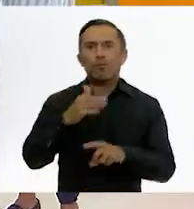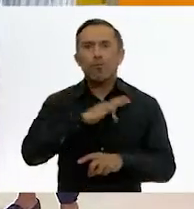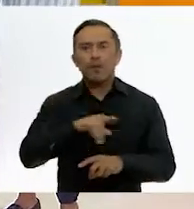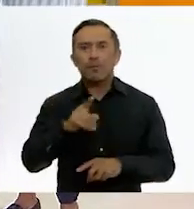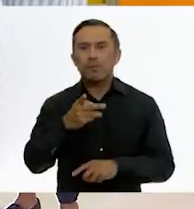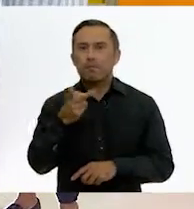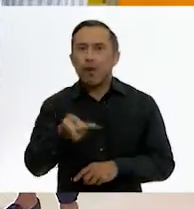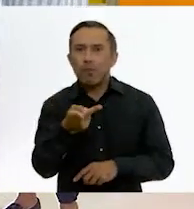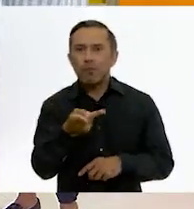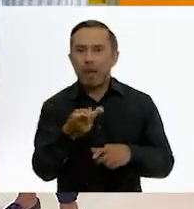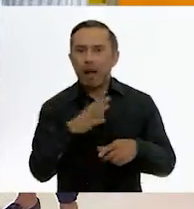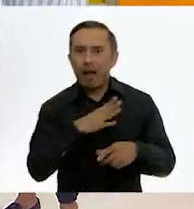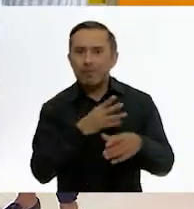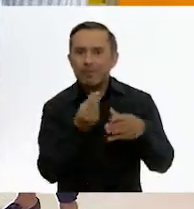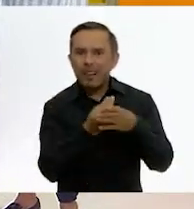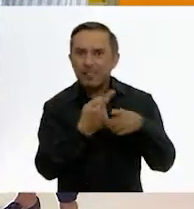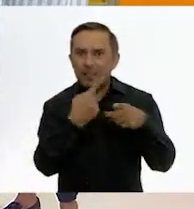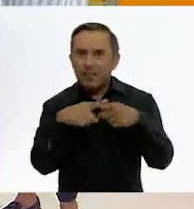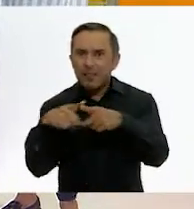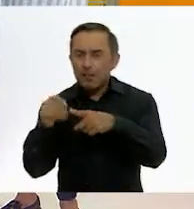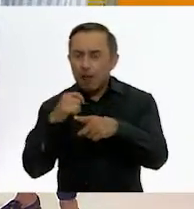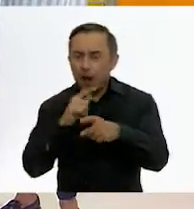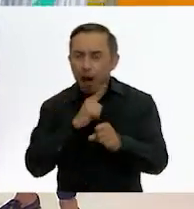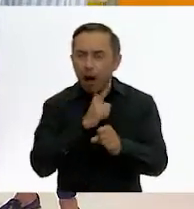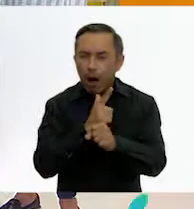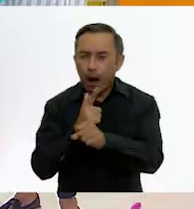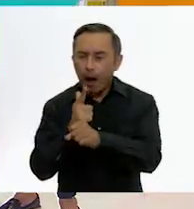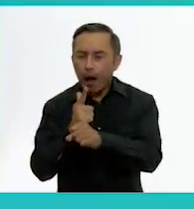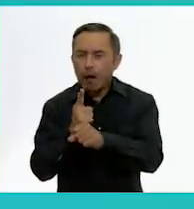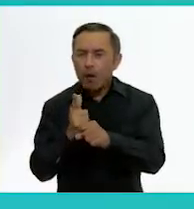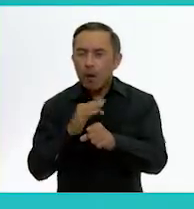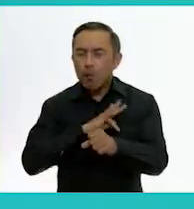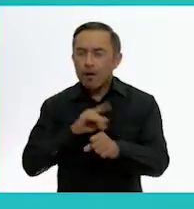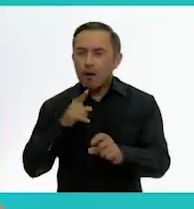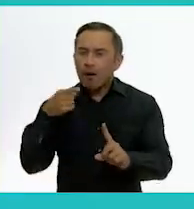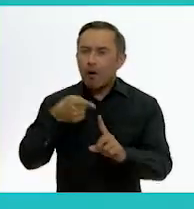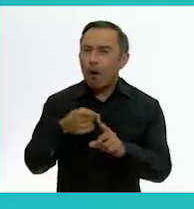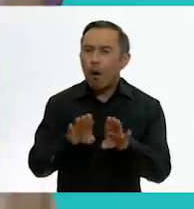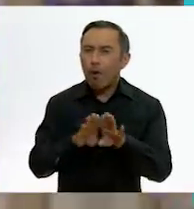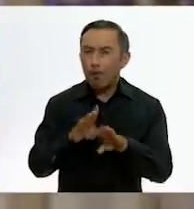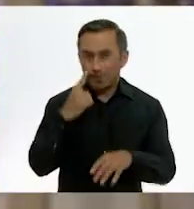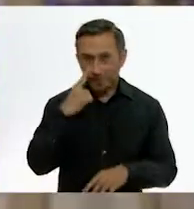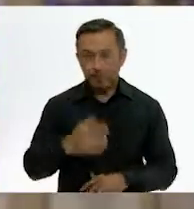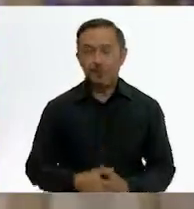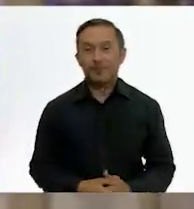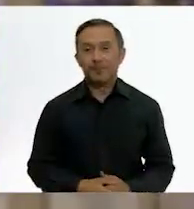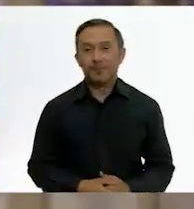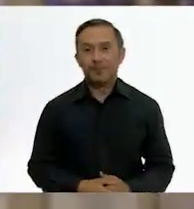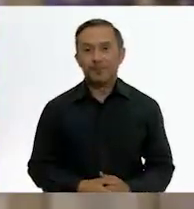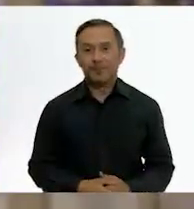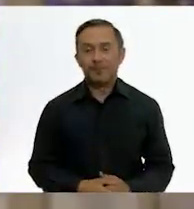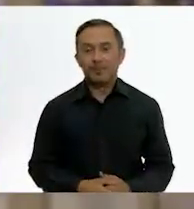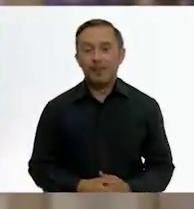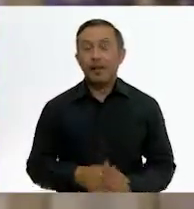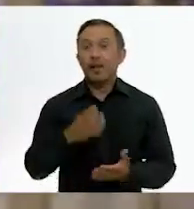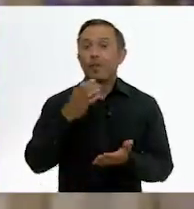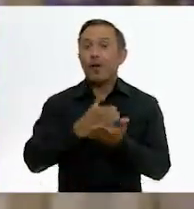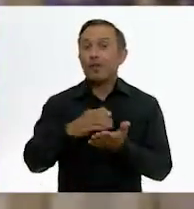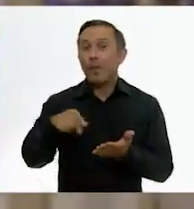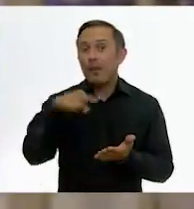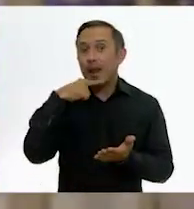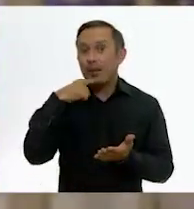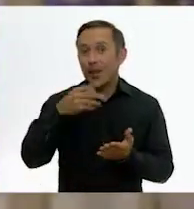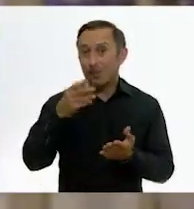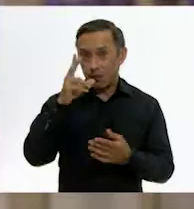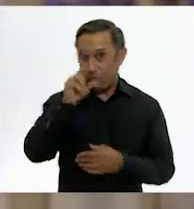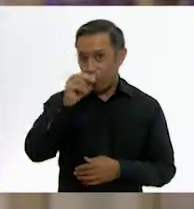para que identifiquen la mejor estrategia para resolverlo no olvides tus materiales para anotar las